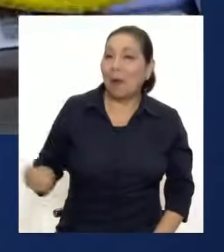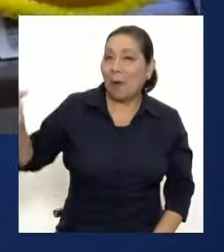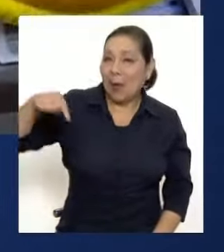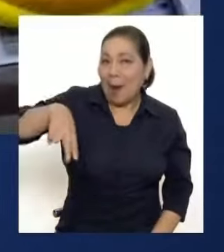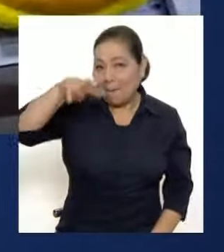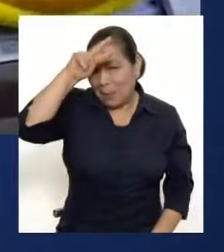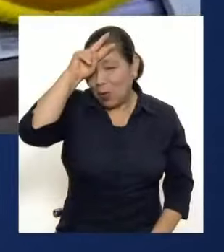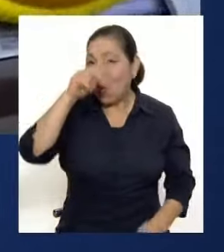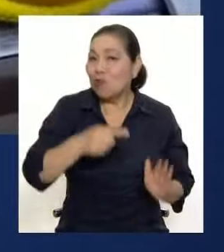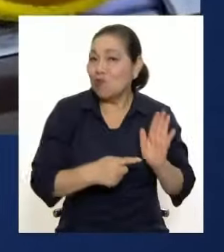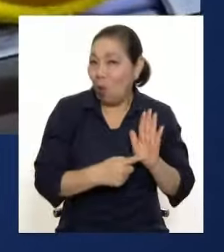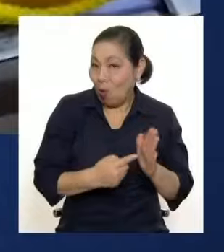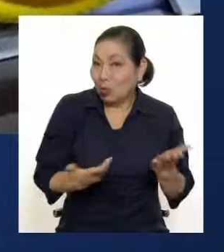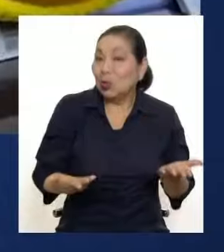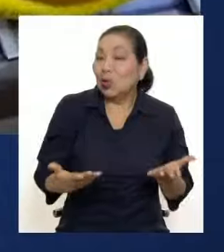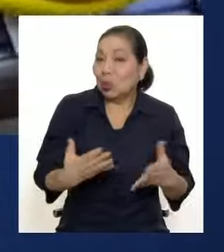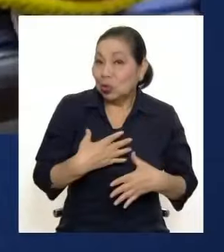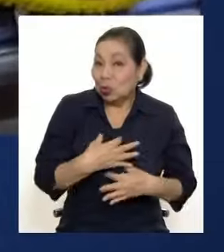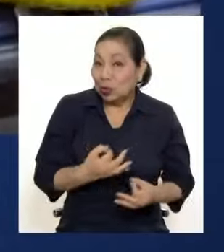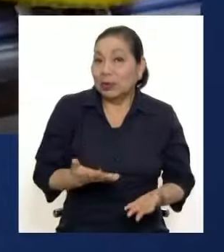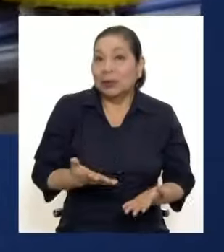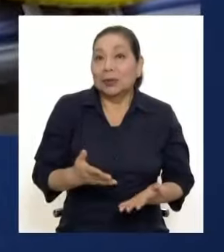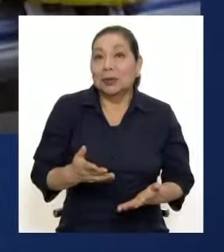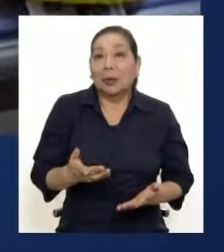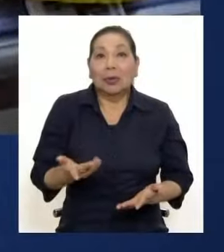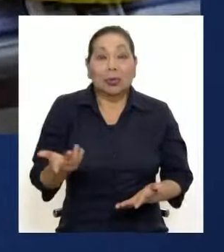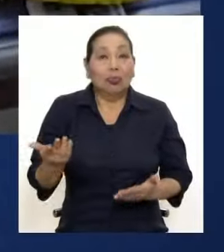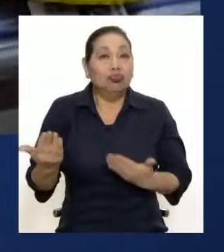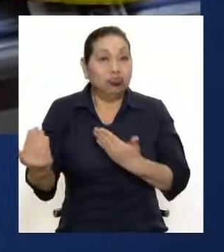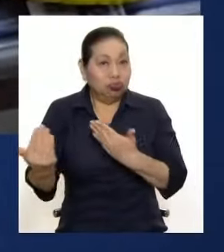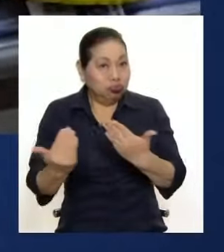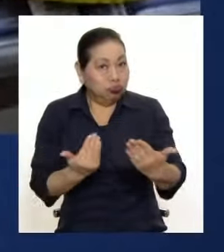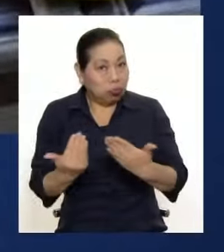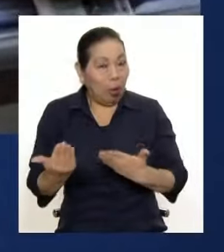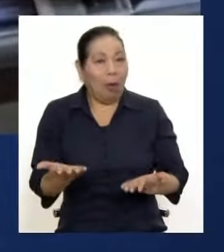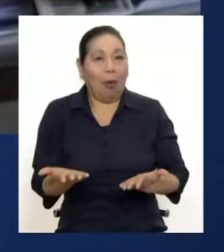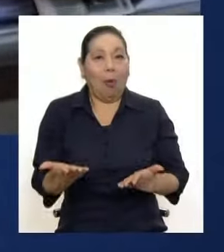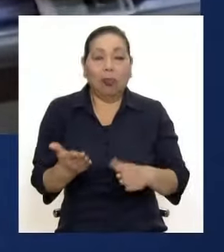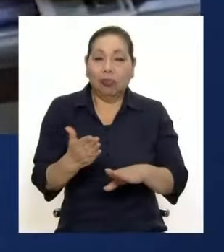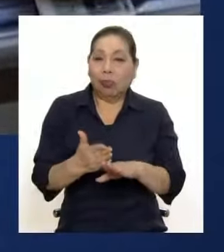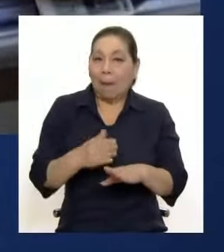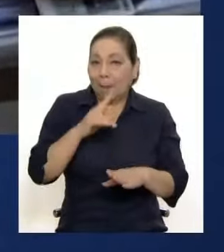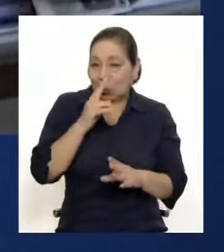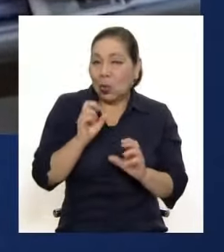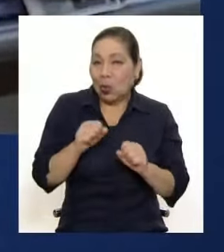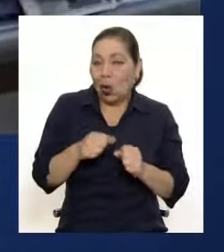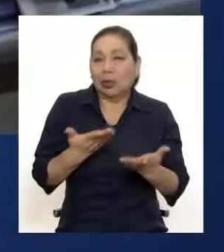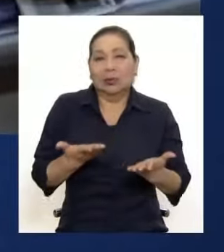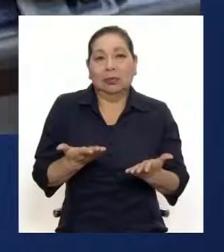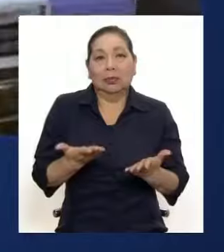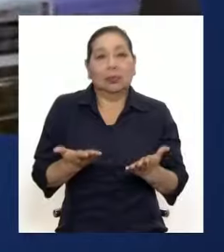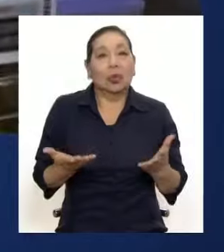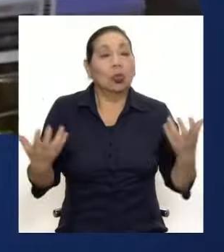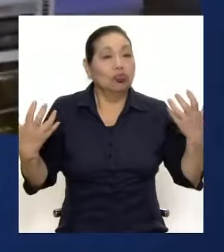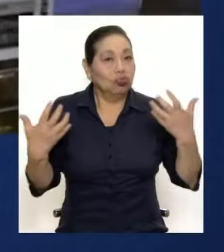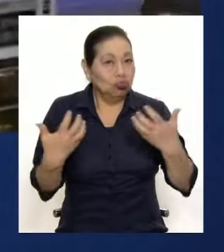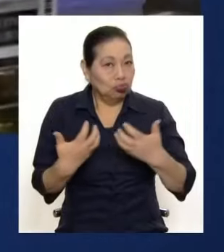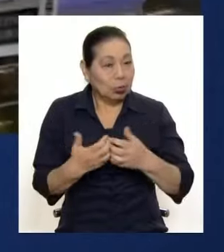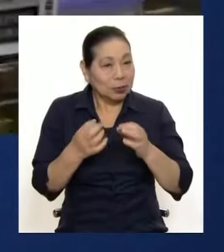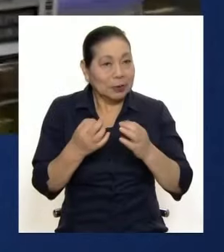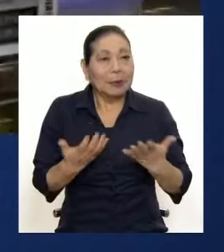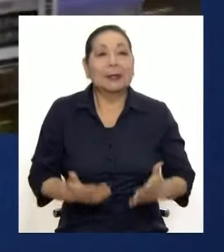bellísima Pues el interés del pueblo chino en colaborar con el desarrollo peruano en forma eh